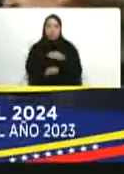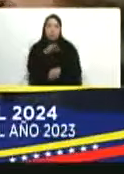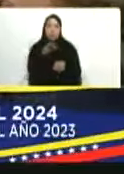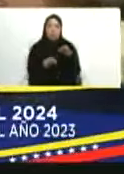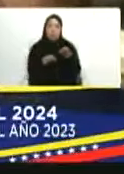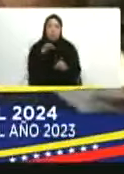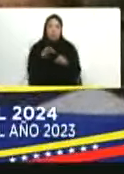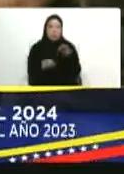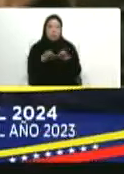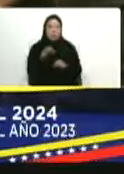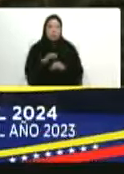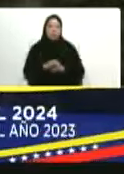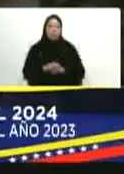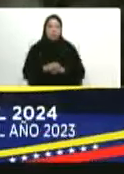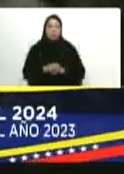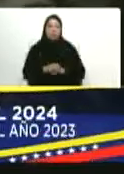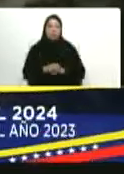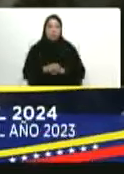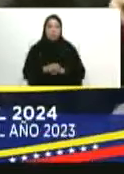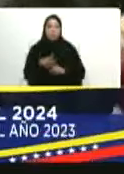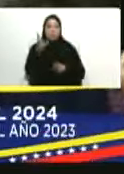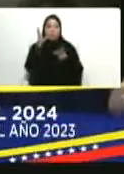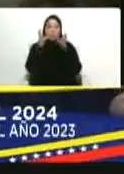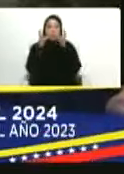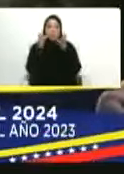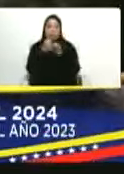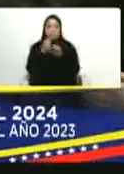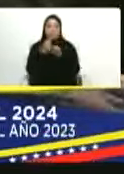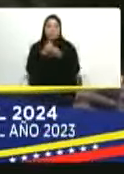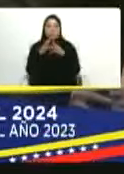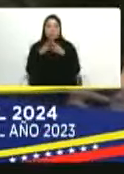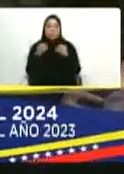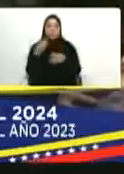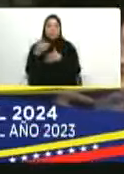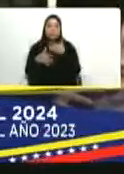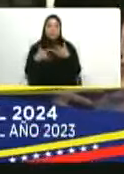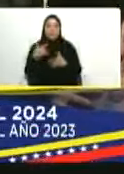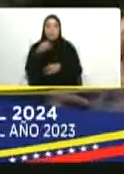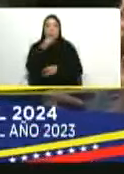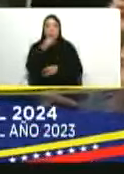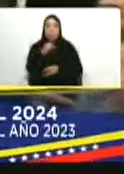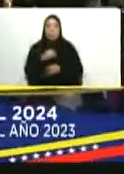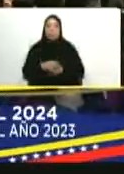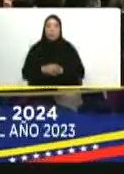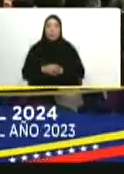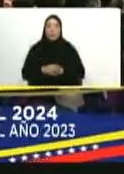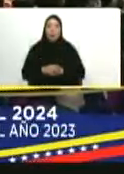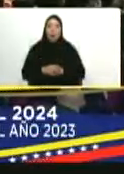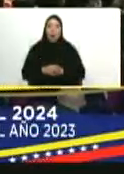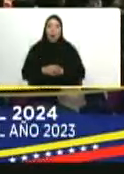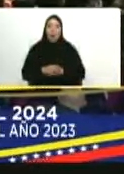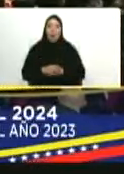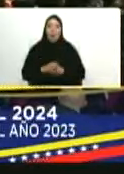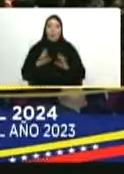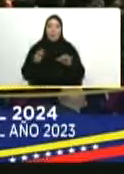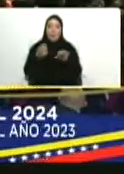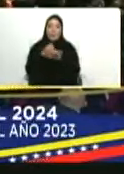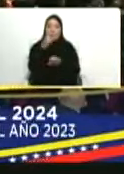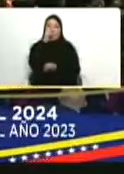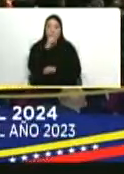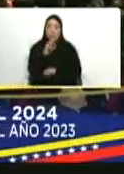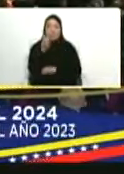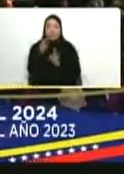en breves momentos escuchará todo lo que será el informe y la apertura del año